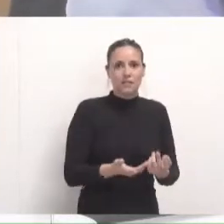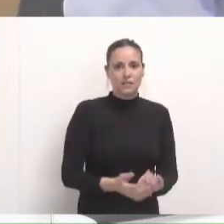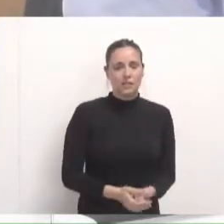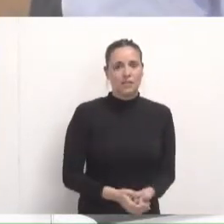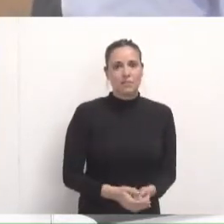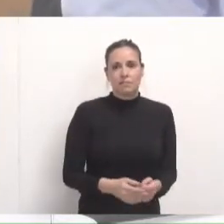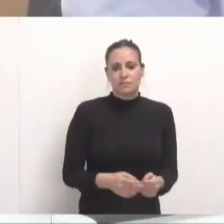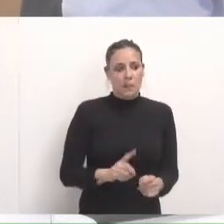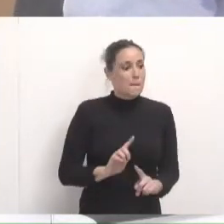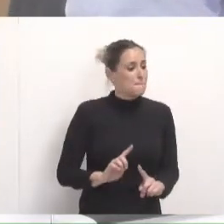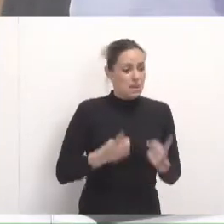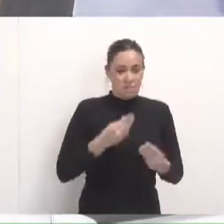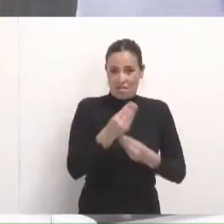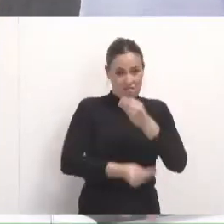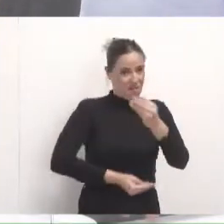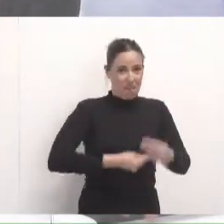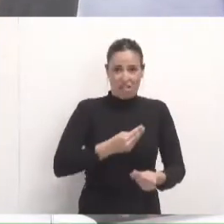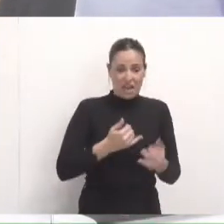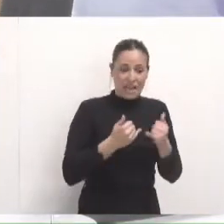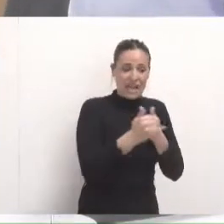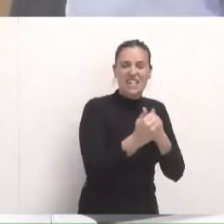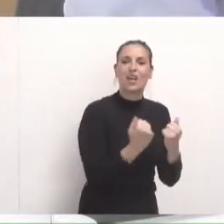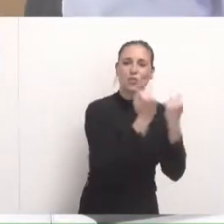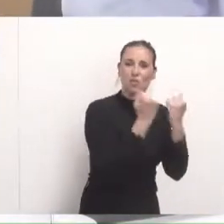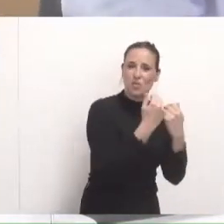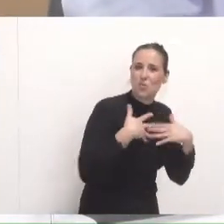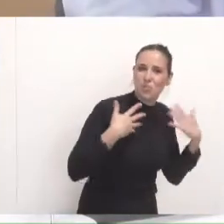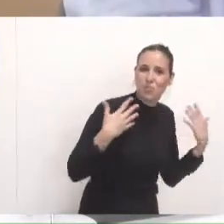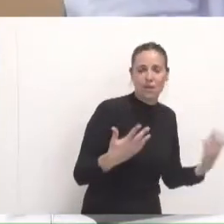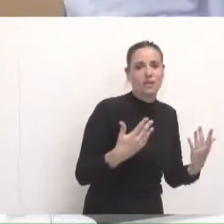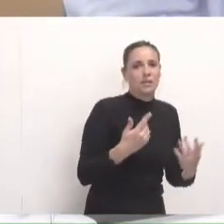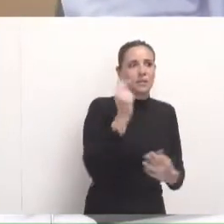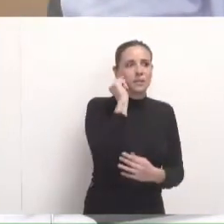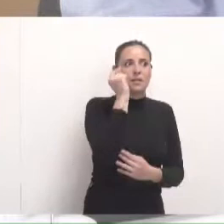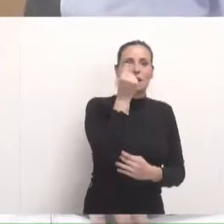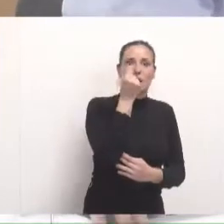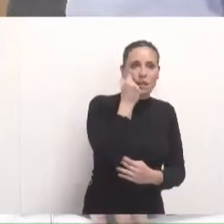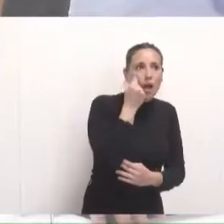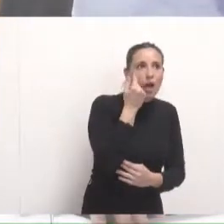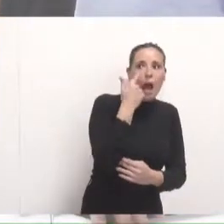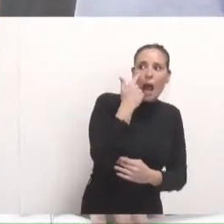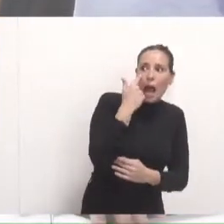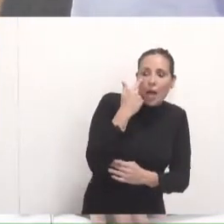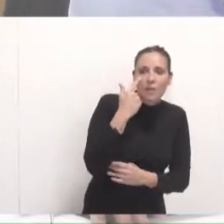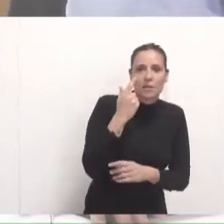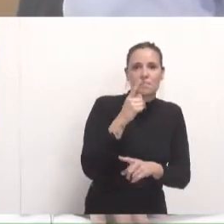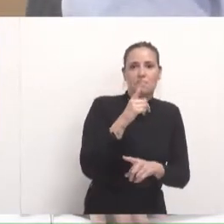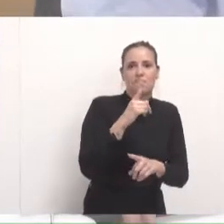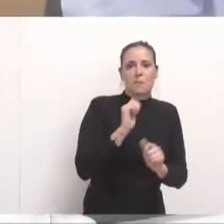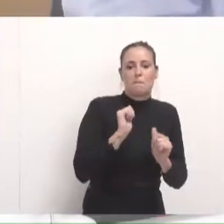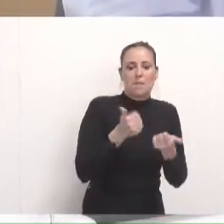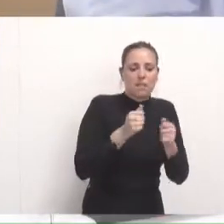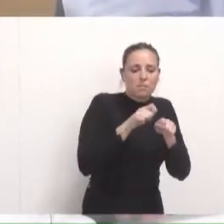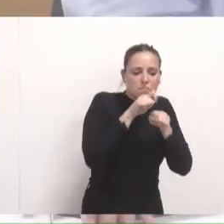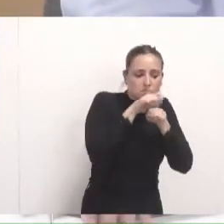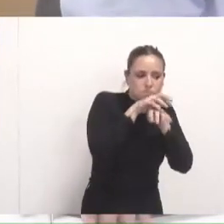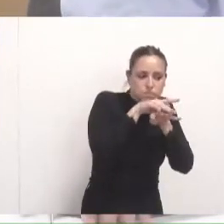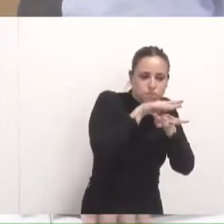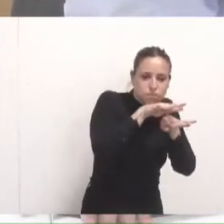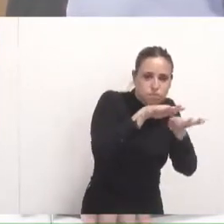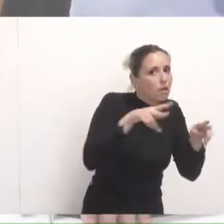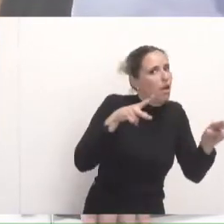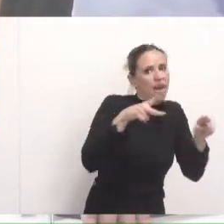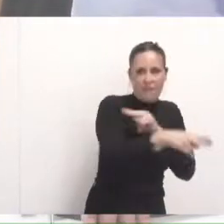la principal línea de actuación tiene que ser sobre que no exista una línea de dispersión donde se haya detectado algún foco de la misma, para evitar cualquier